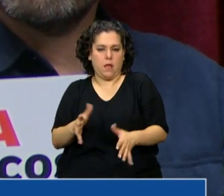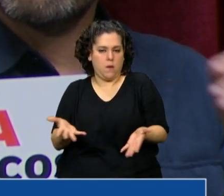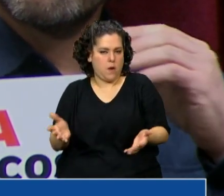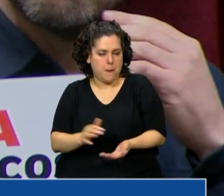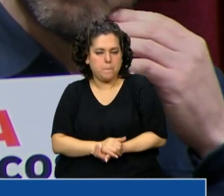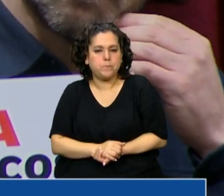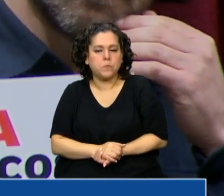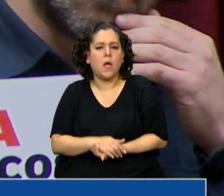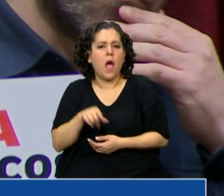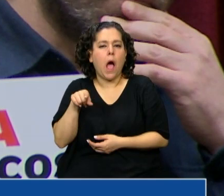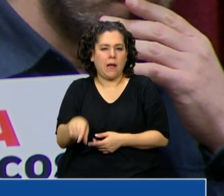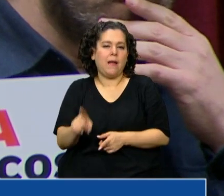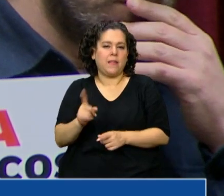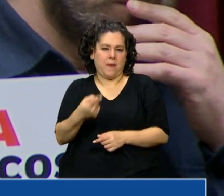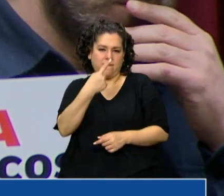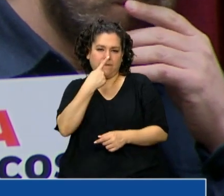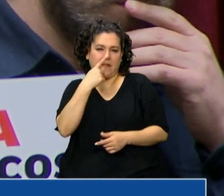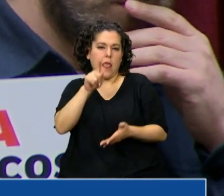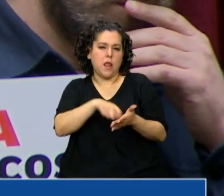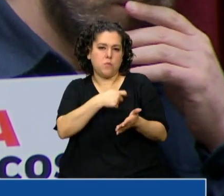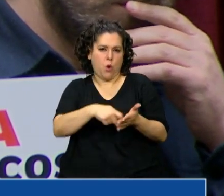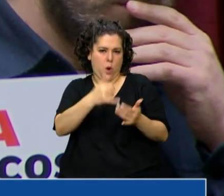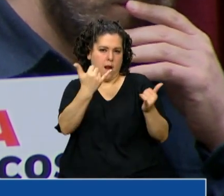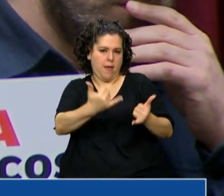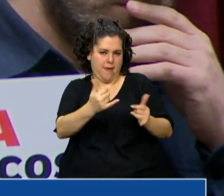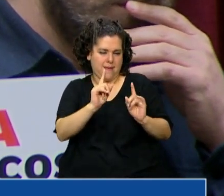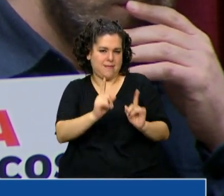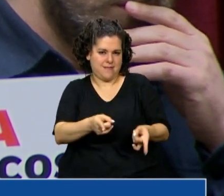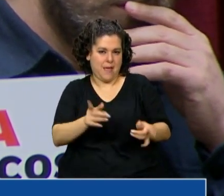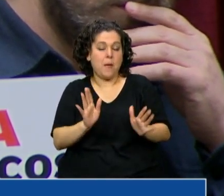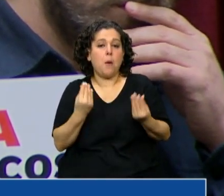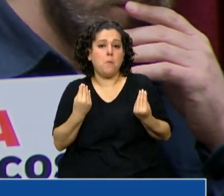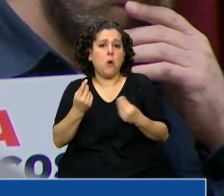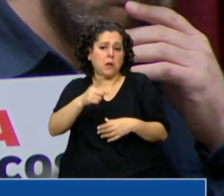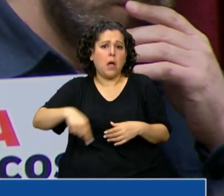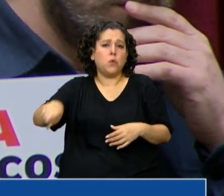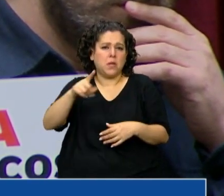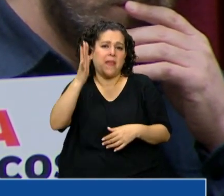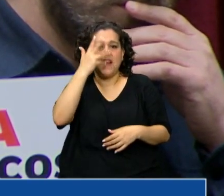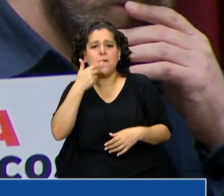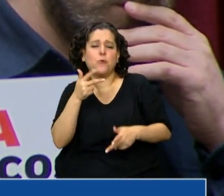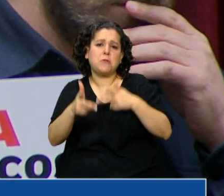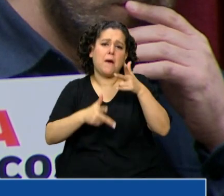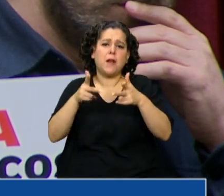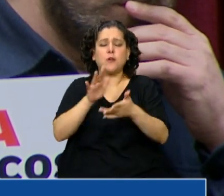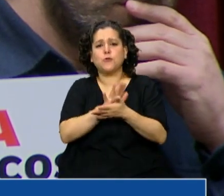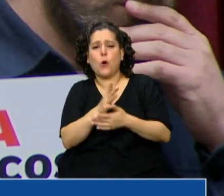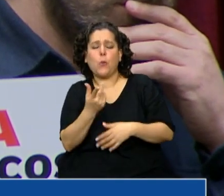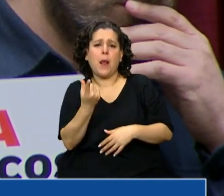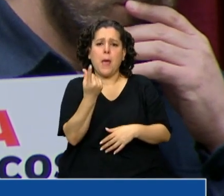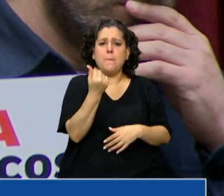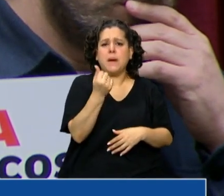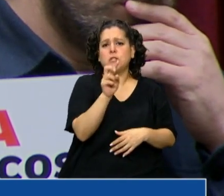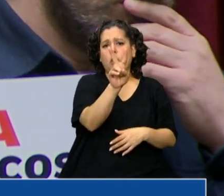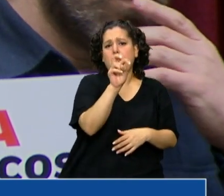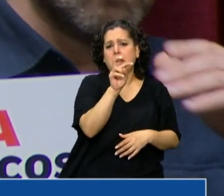enorme especulación inmobiliaria, porque acá les gusta citar la caída del precio de los alquileres